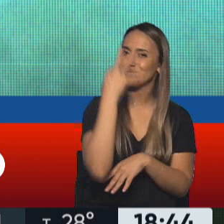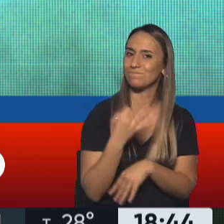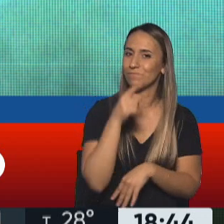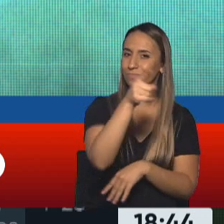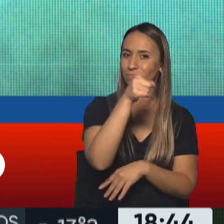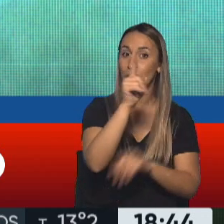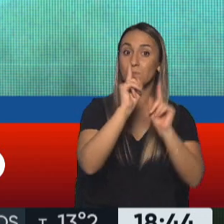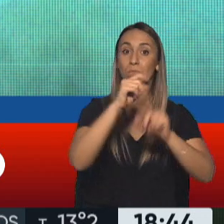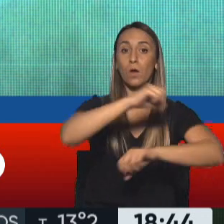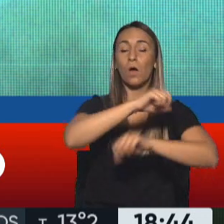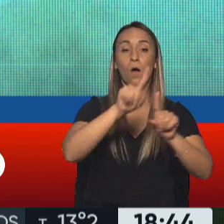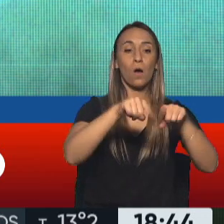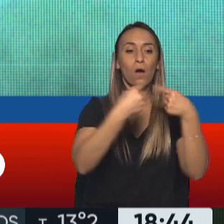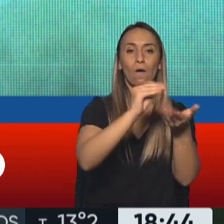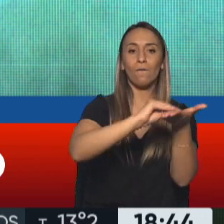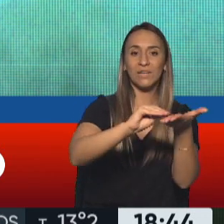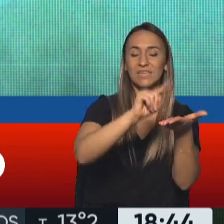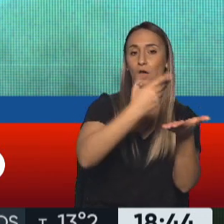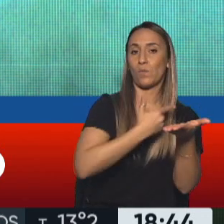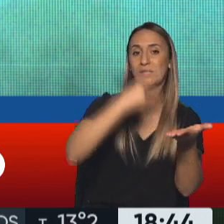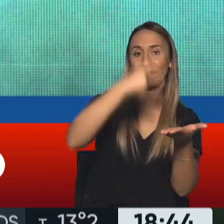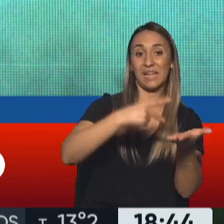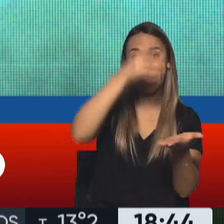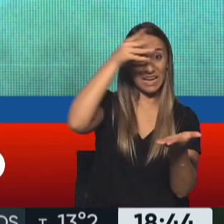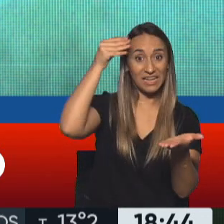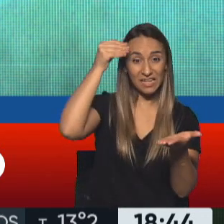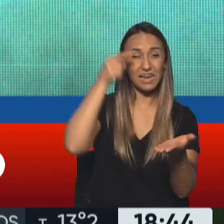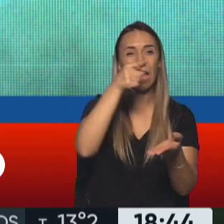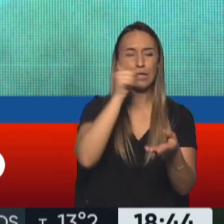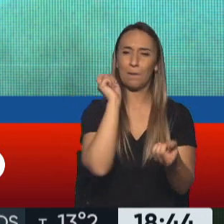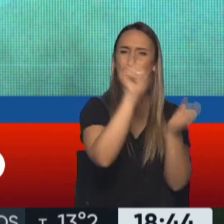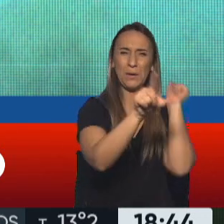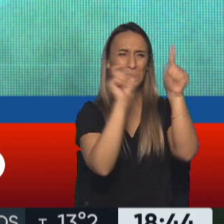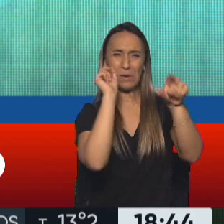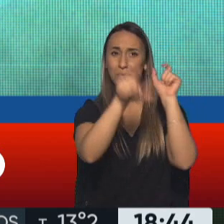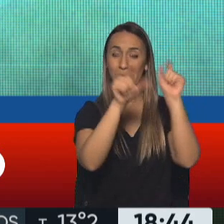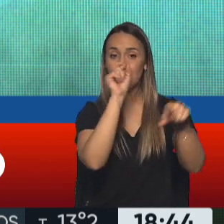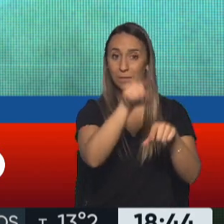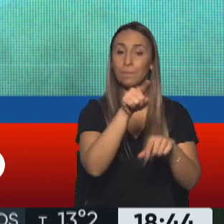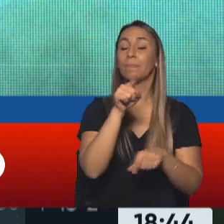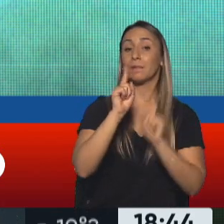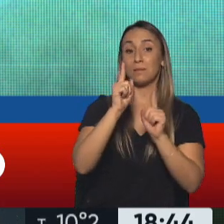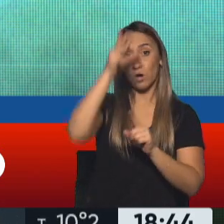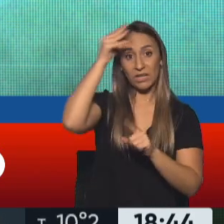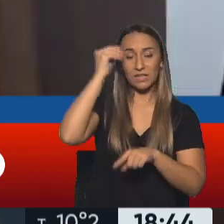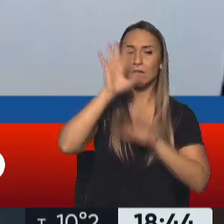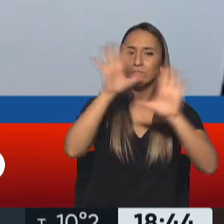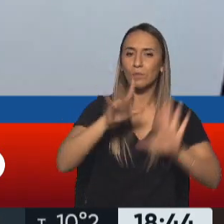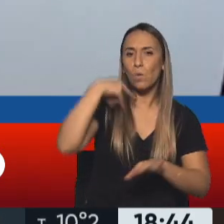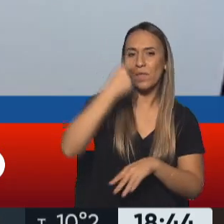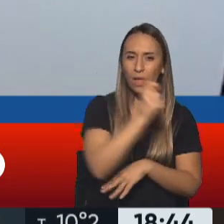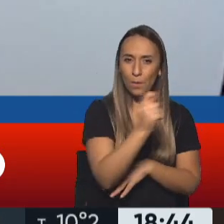hacia donde está ubicado el despacho de la vicepresidenta Cristina Fernández de Kirchner, quien hizo un video hablando sobre este tema.